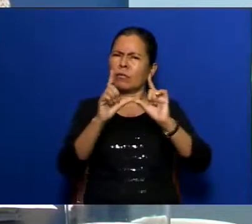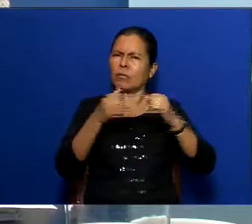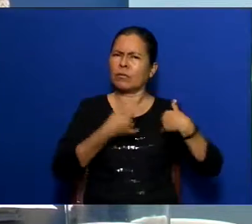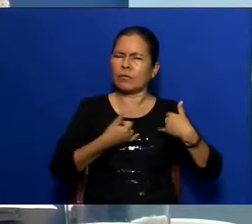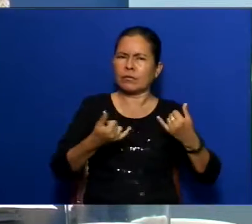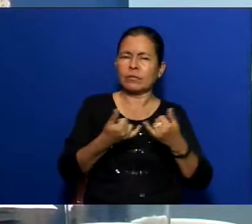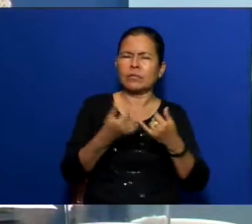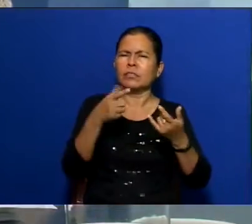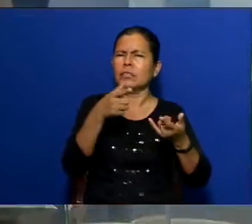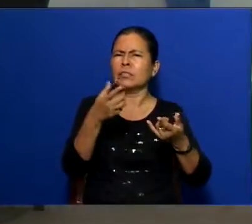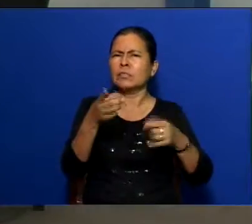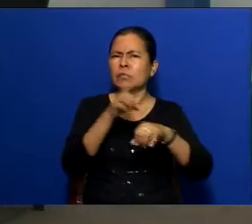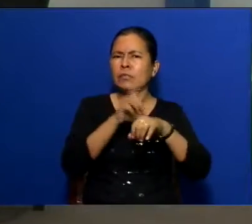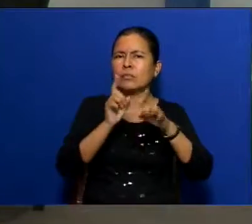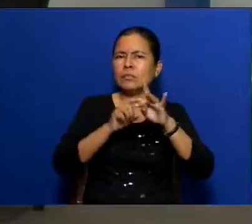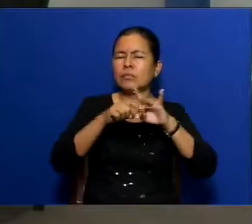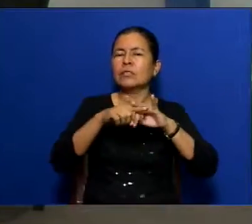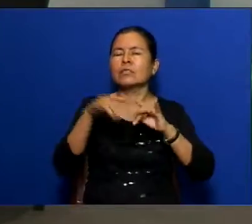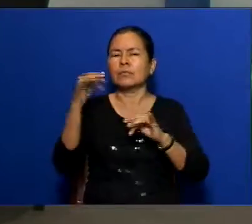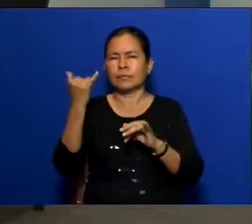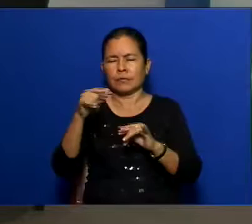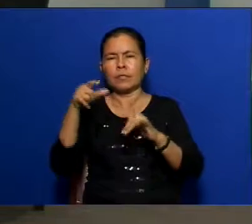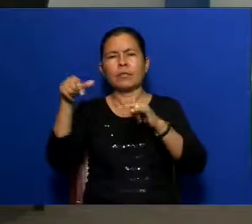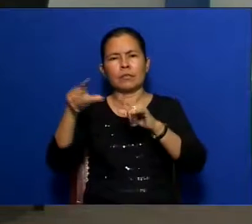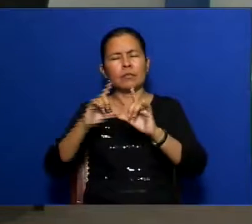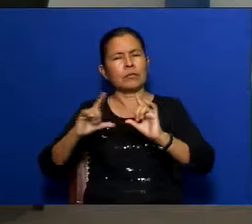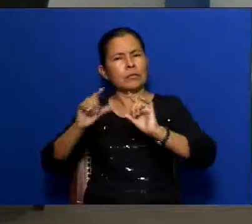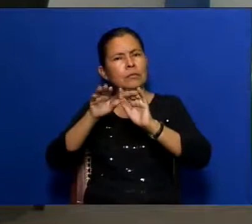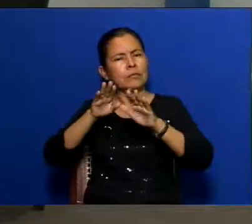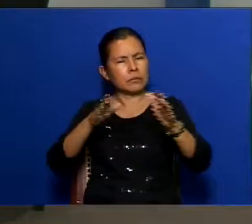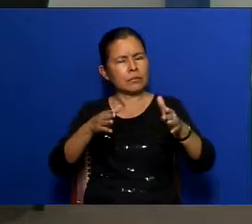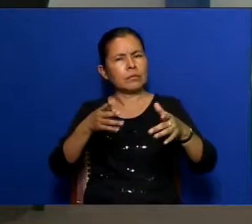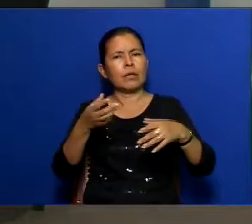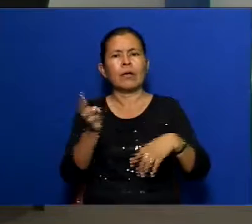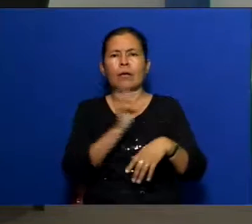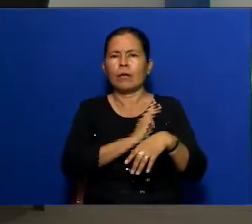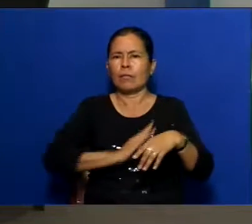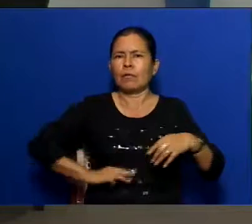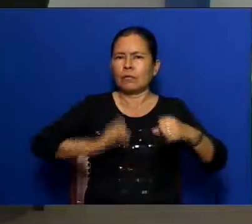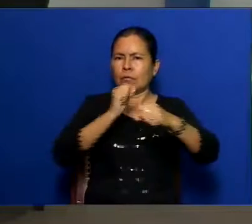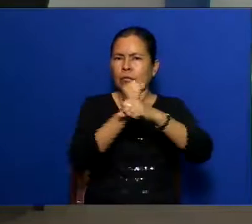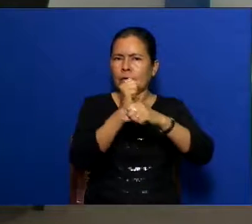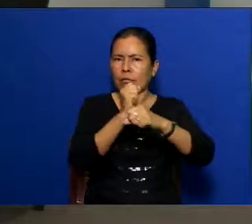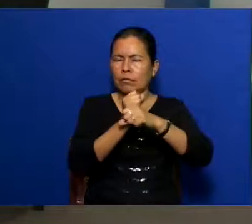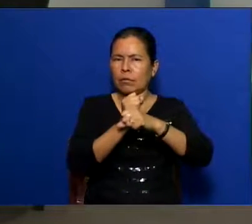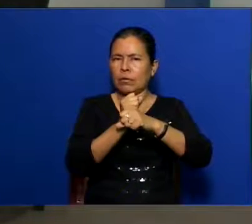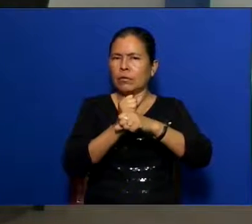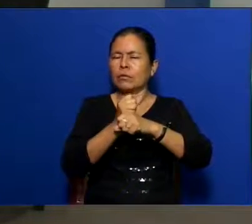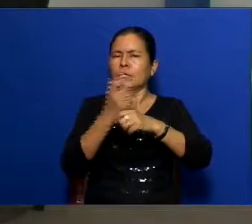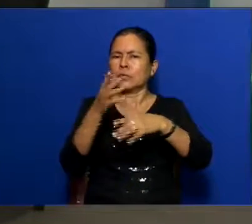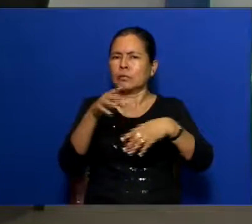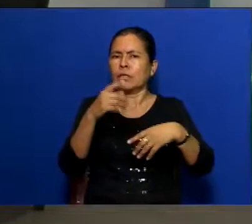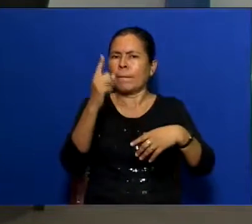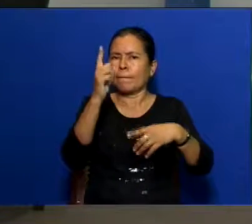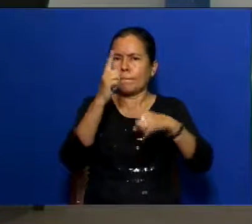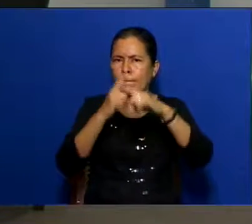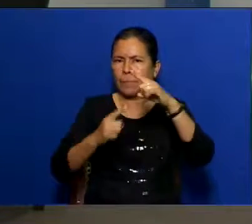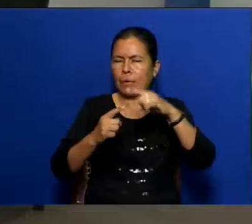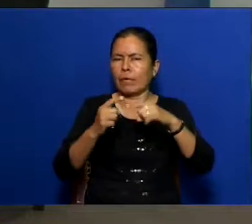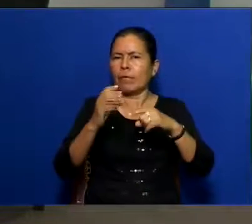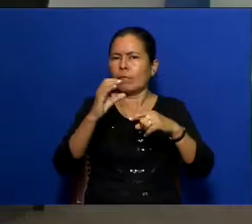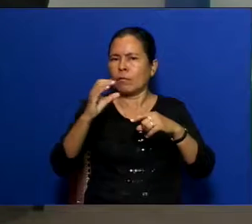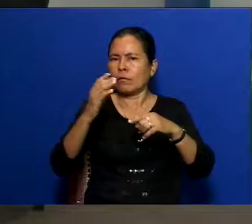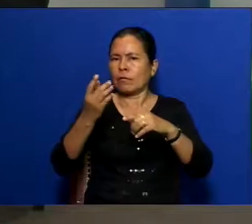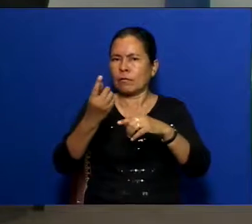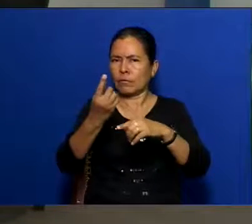Legal? Están ubicadas en el Instituto de Medicina Legal, que se encuentra pues del Ministerio del Trabajo, 1.5 cuadras al sur. Ahí está ubicada la clínica